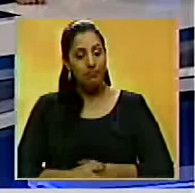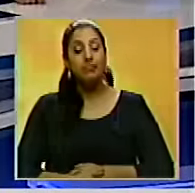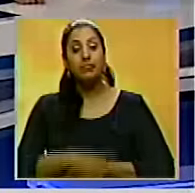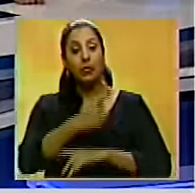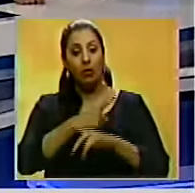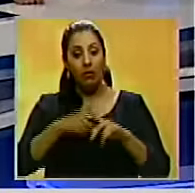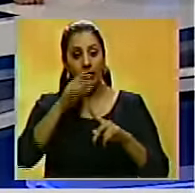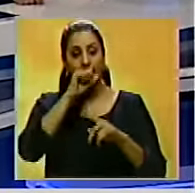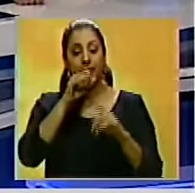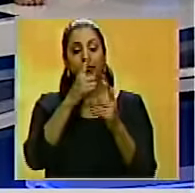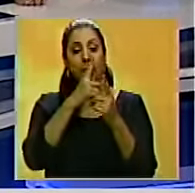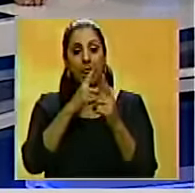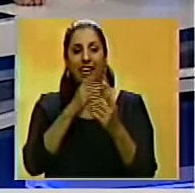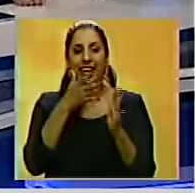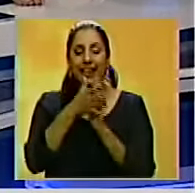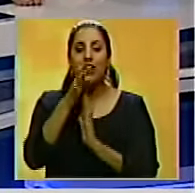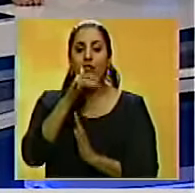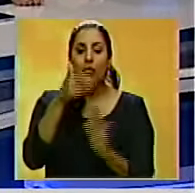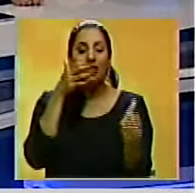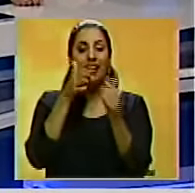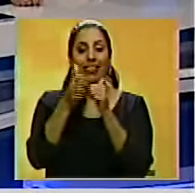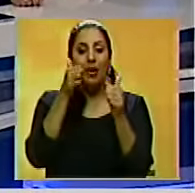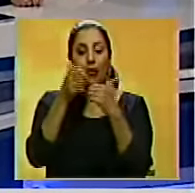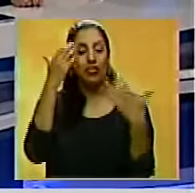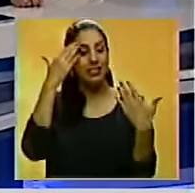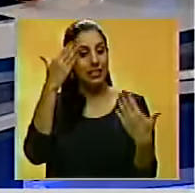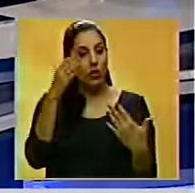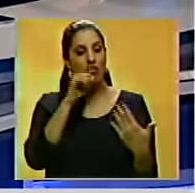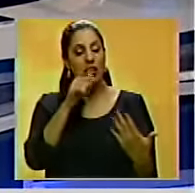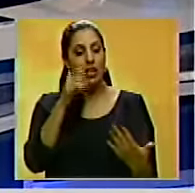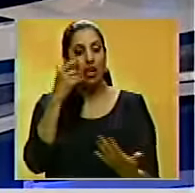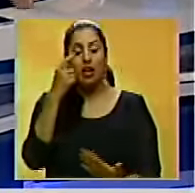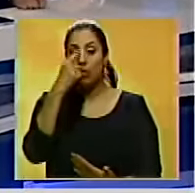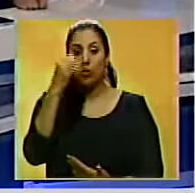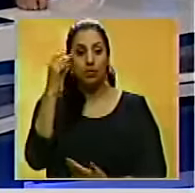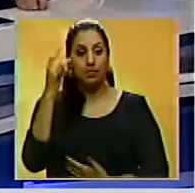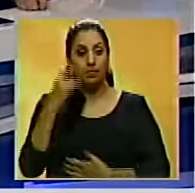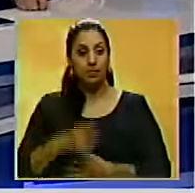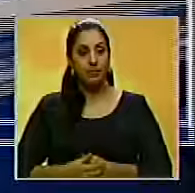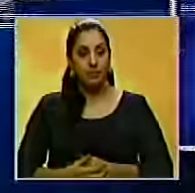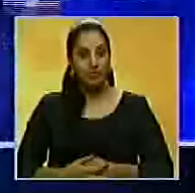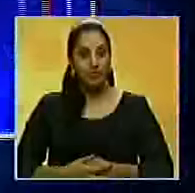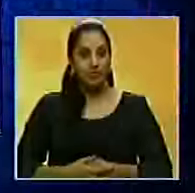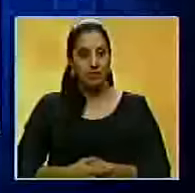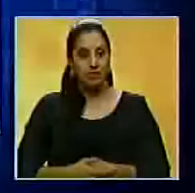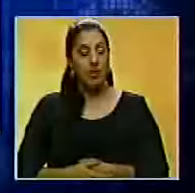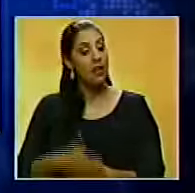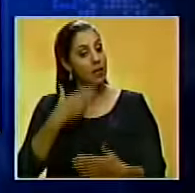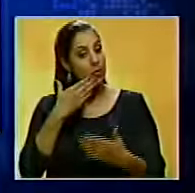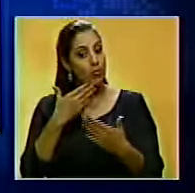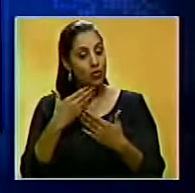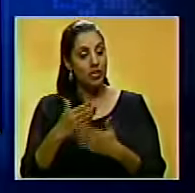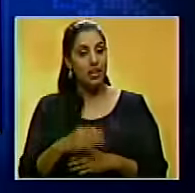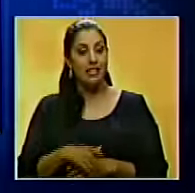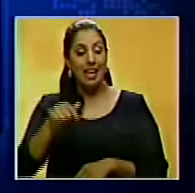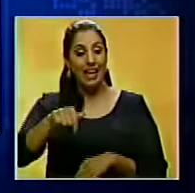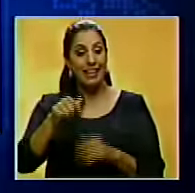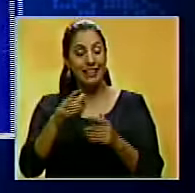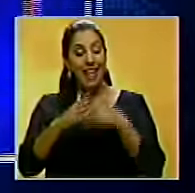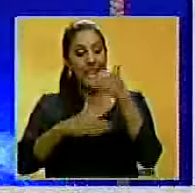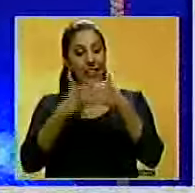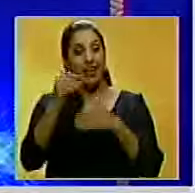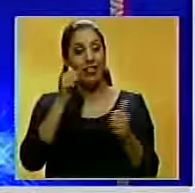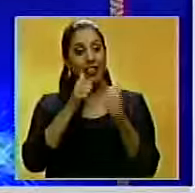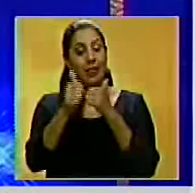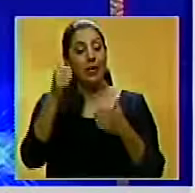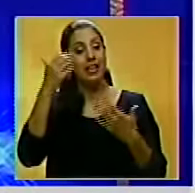Y bien, amigos, es momento de ver qué información deportiva nos tiene nuestro compañero Tony Cittadino. Muchísimas gracias. En este adelanto deportivo